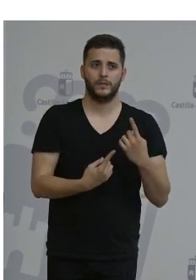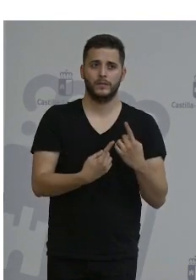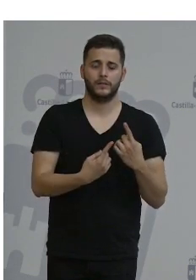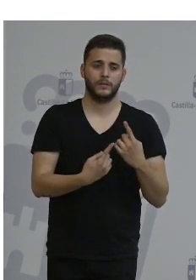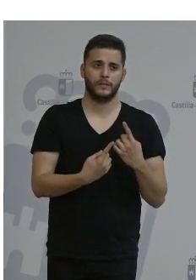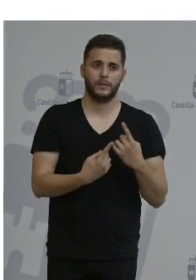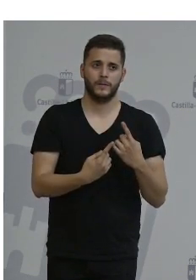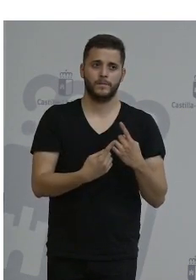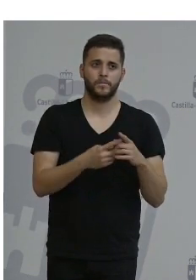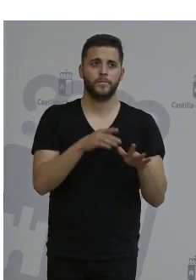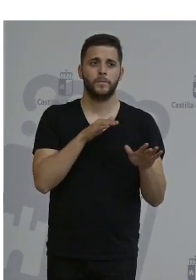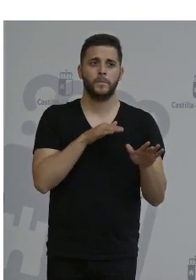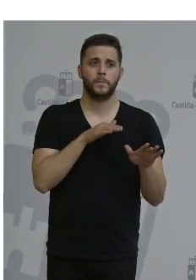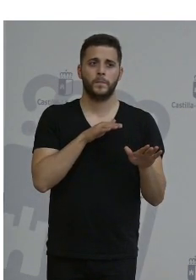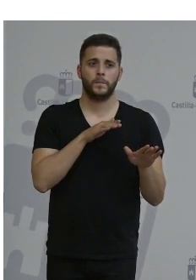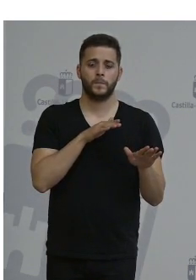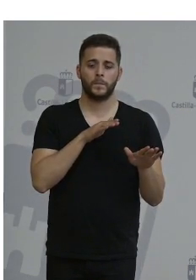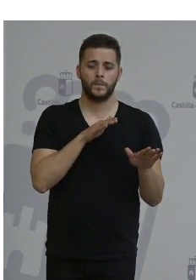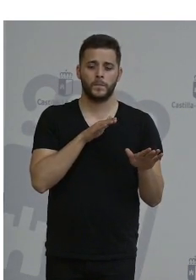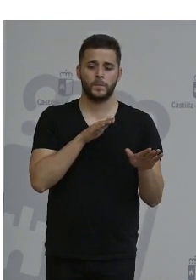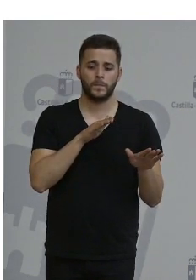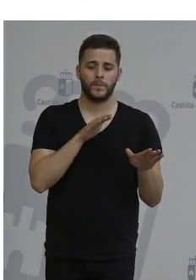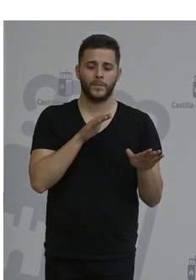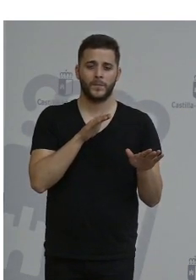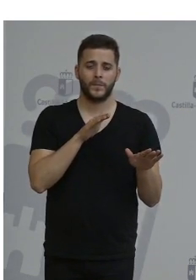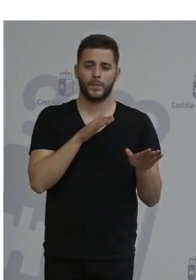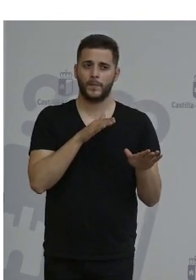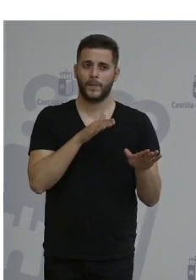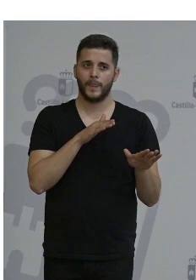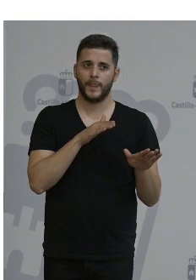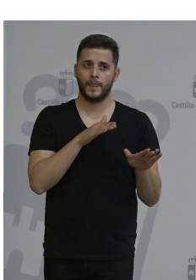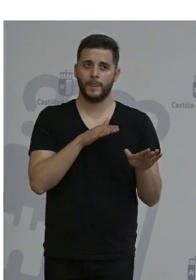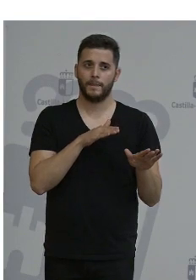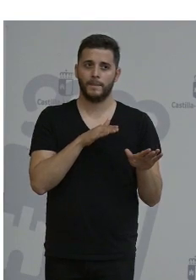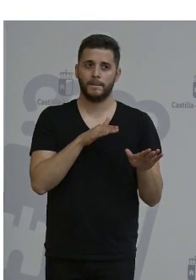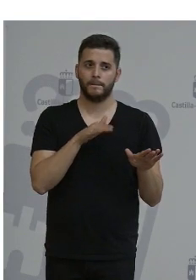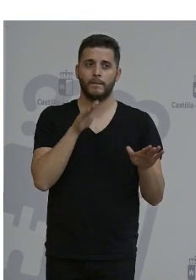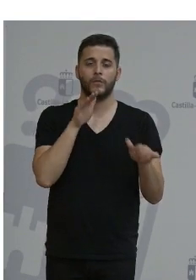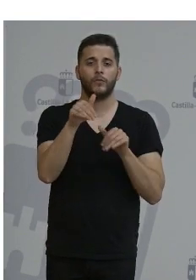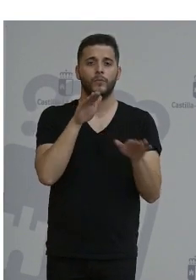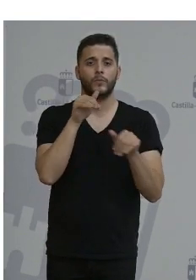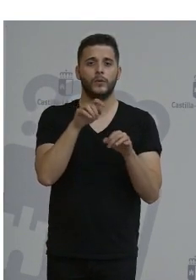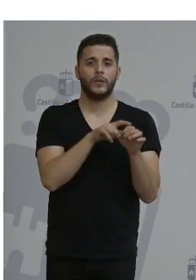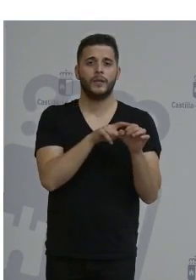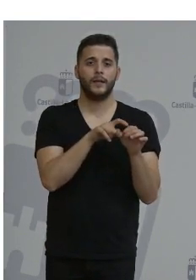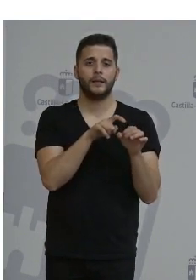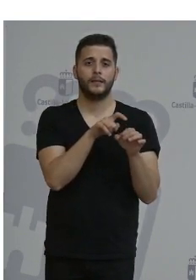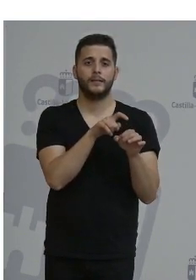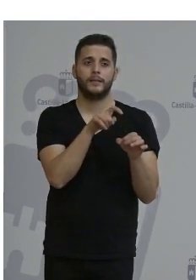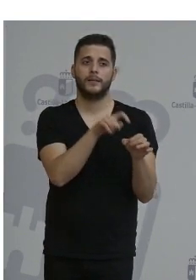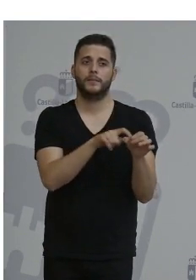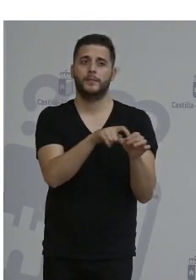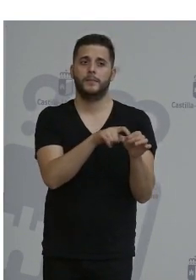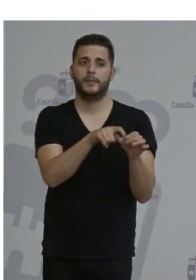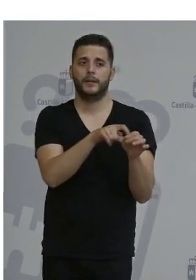convocatoria de las plazas para personas